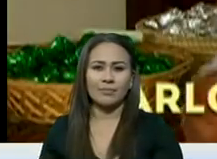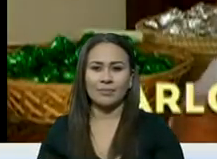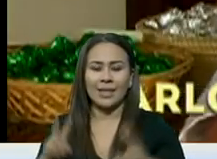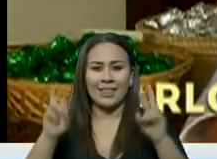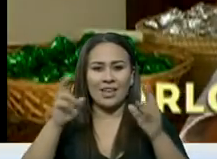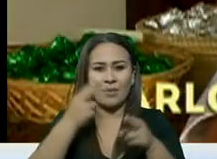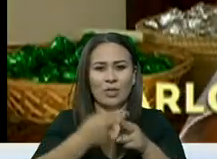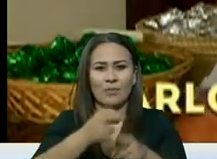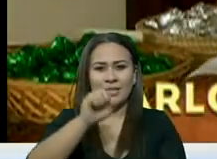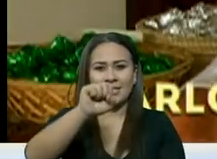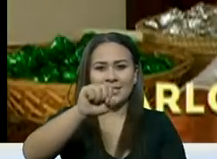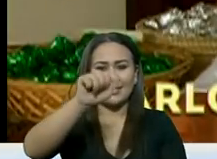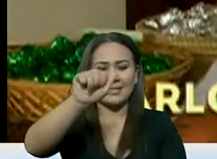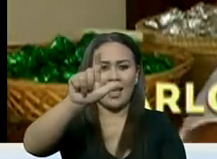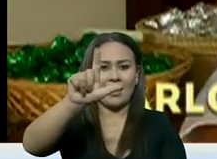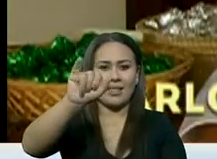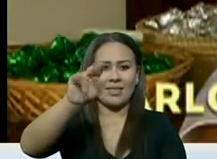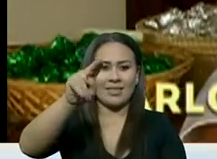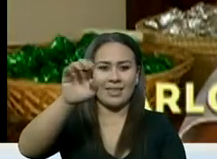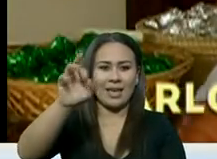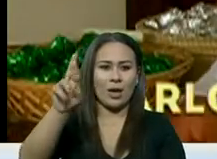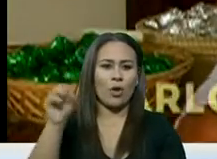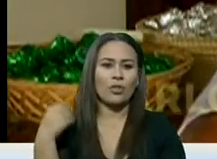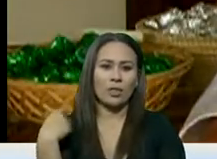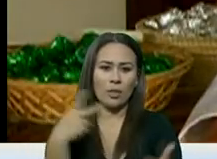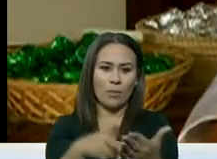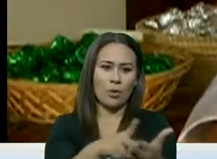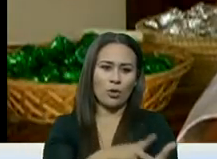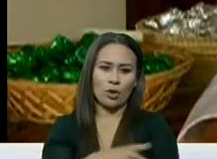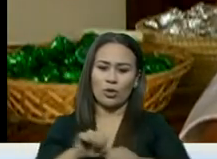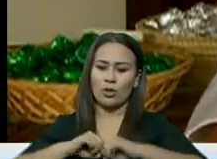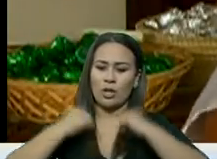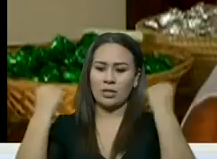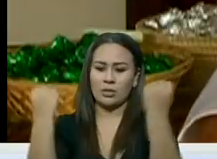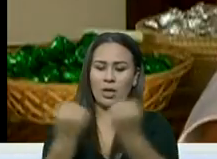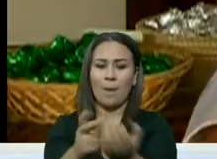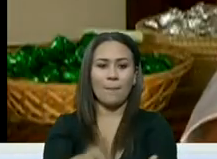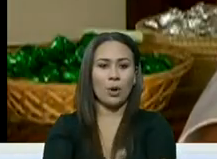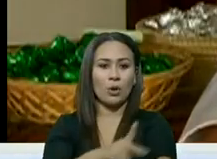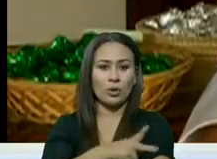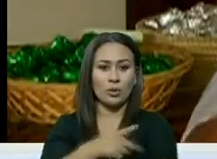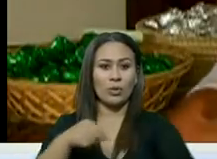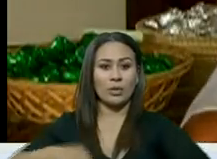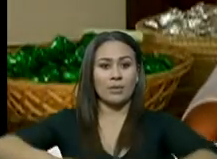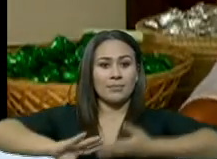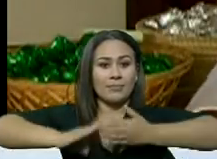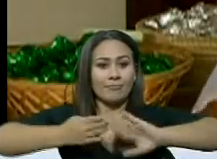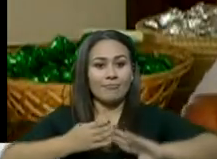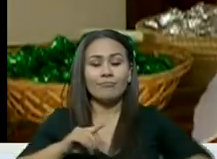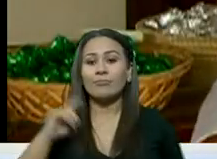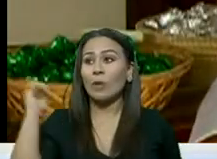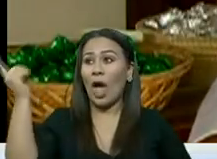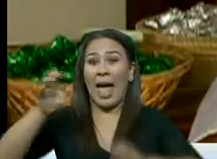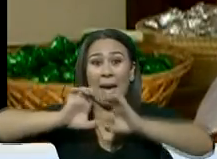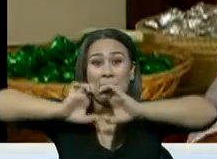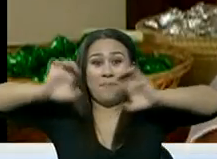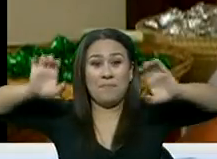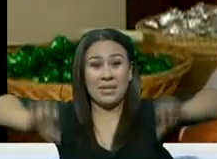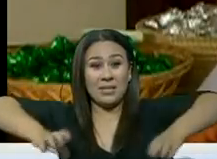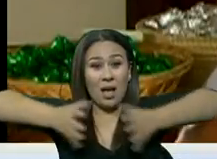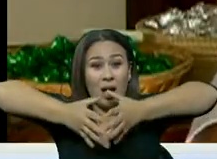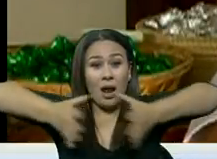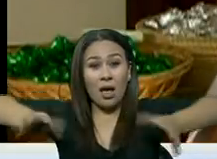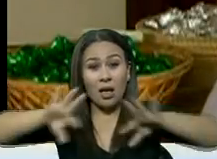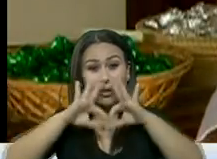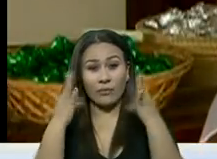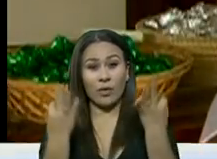hay organización, hay proyectos sociales, hay beneficios sociales. No están multinacionales, no están familias o no